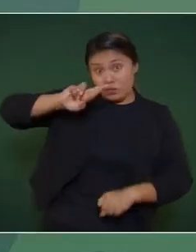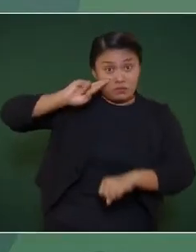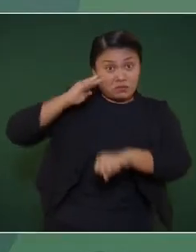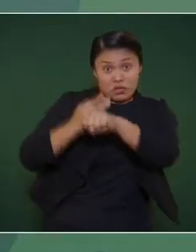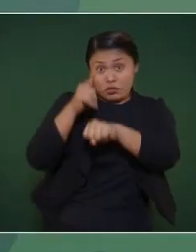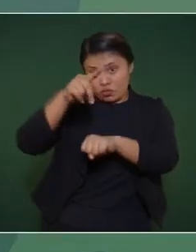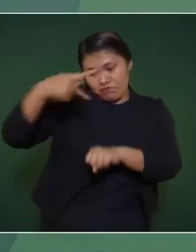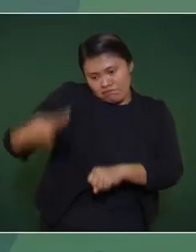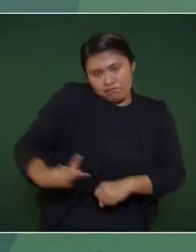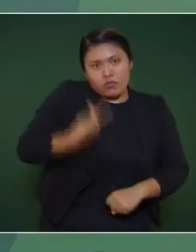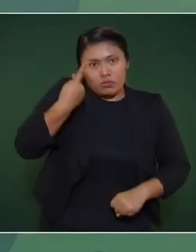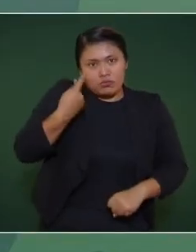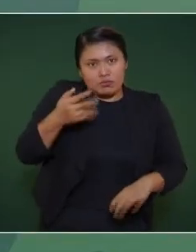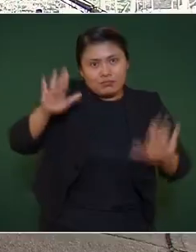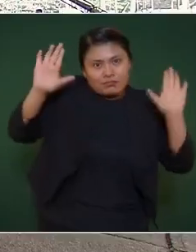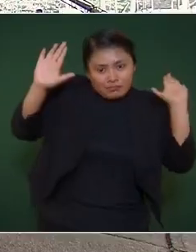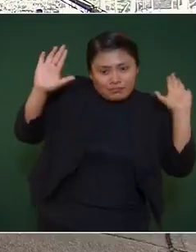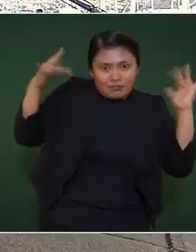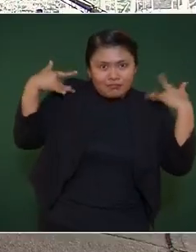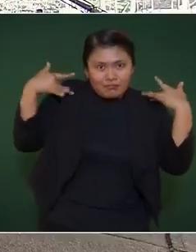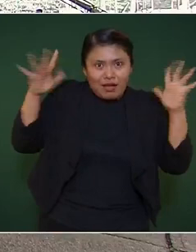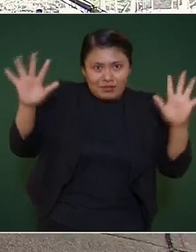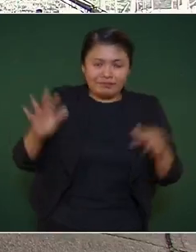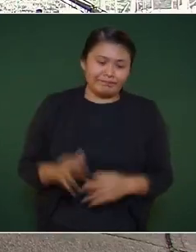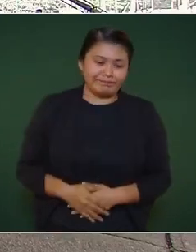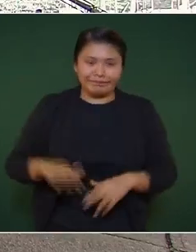preguntaste. Adiós, adiós.